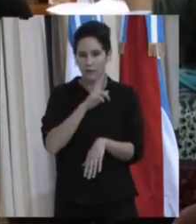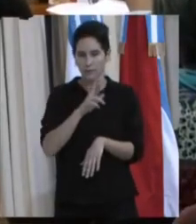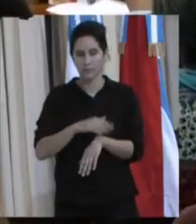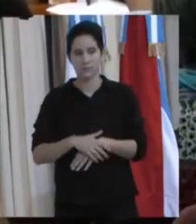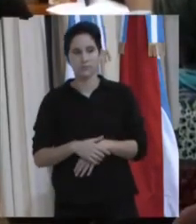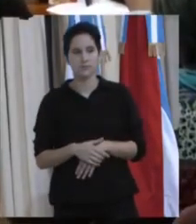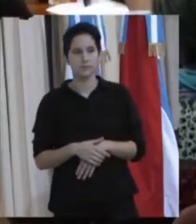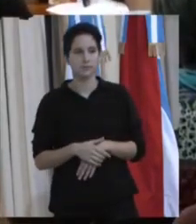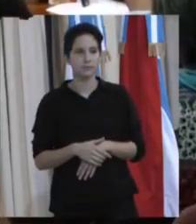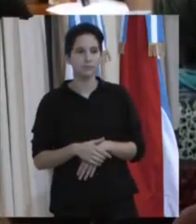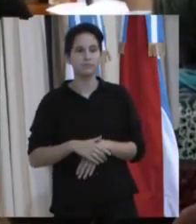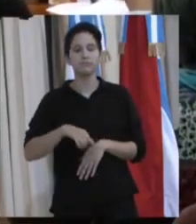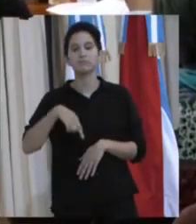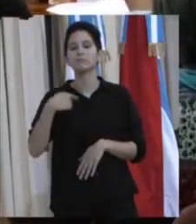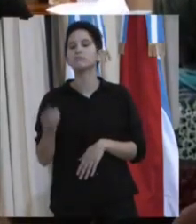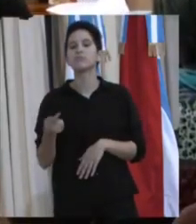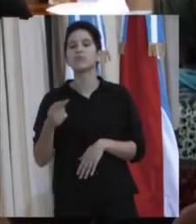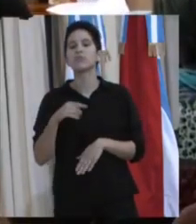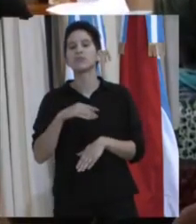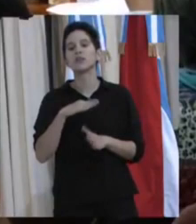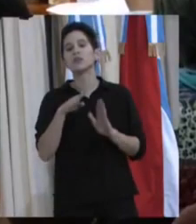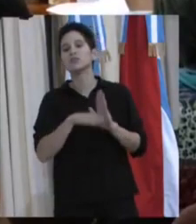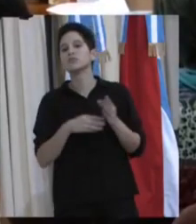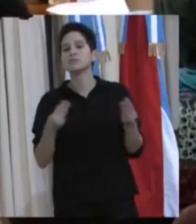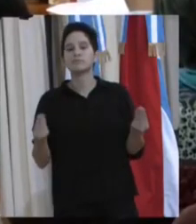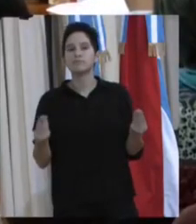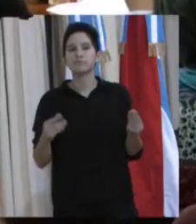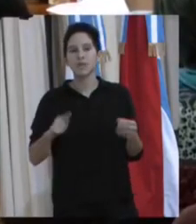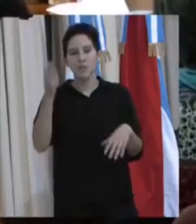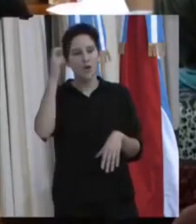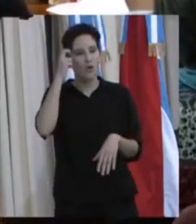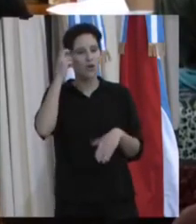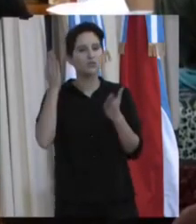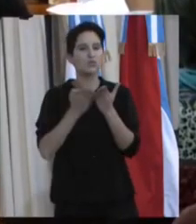hay otras notas. Bueno, este es, por ejemplo, el primer congreso de